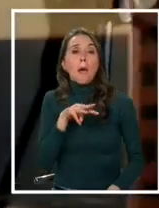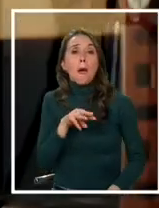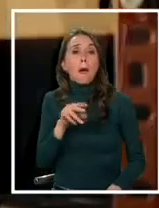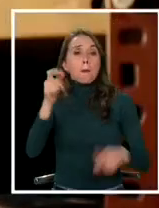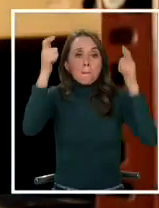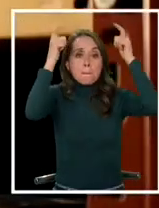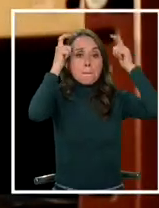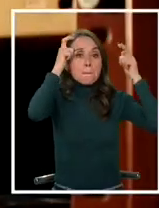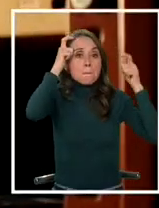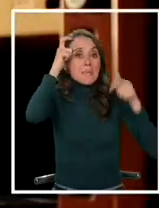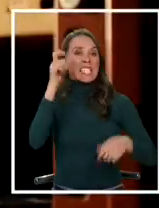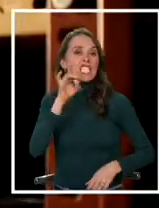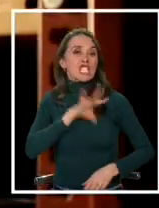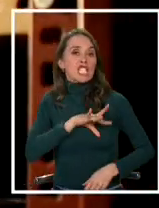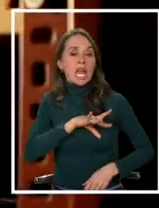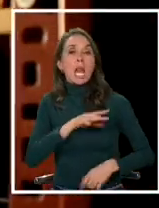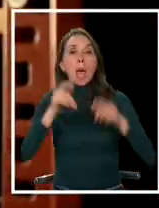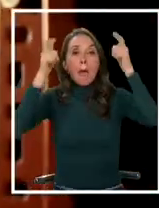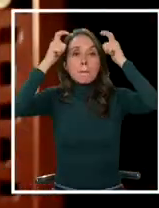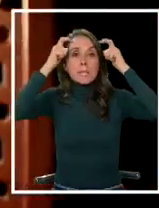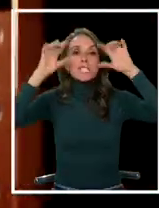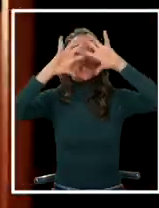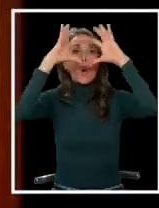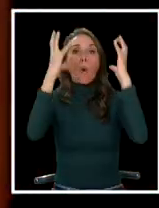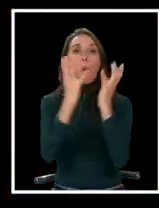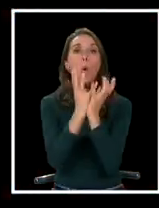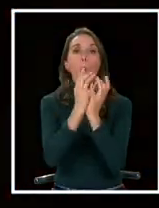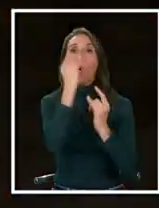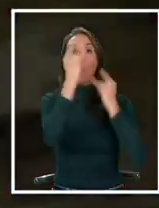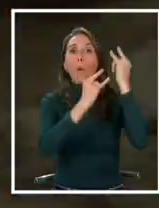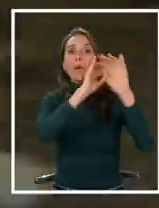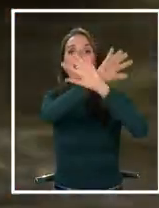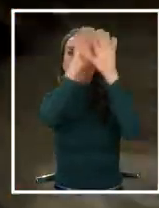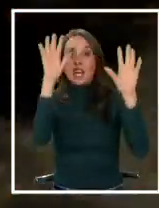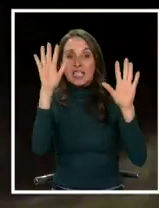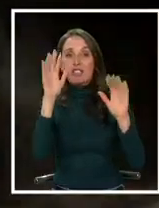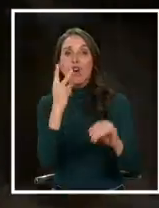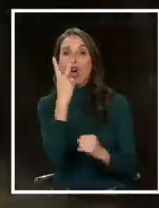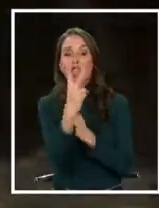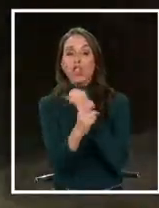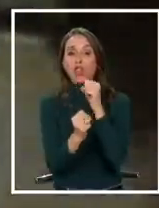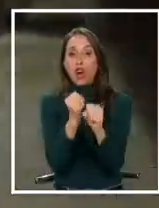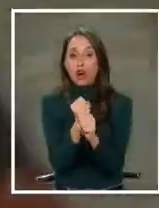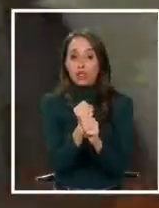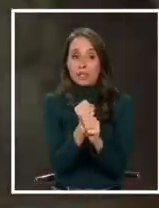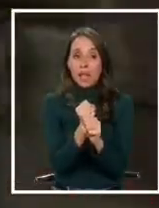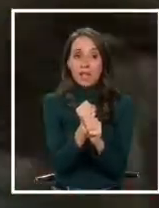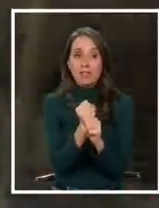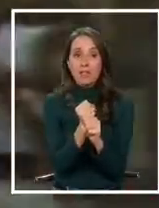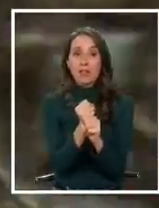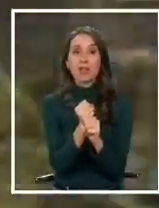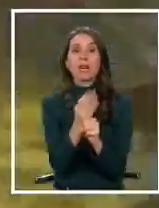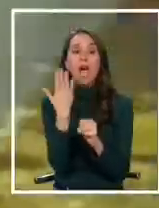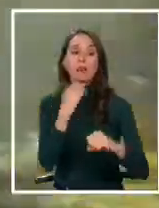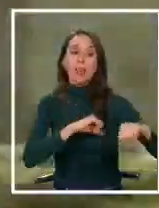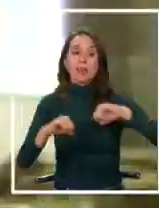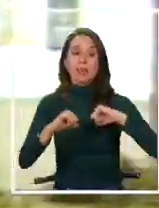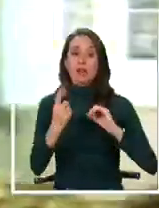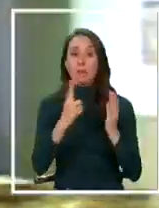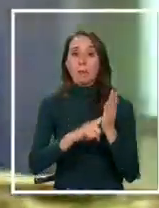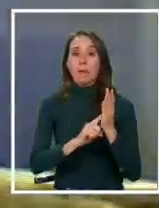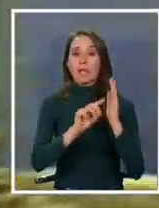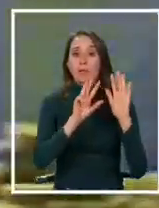siempre tenemos a Miss chile como Miss Universo señoras y señor dos años habían pasado desde el Duro terremoto